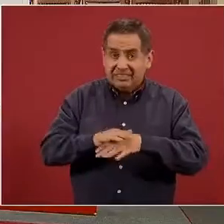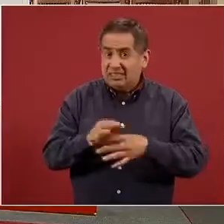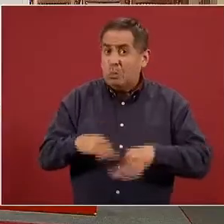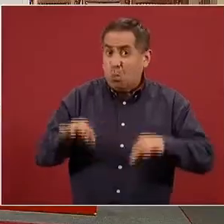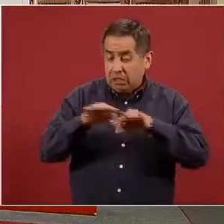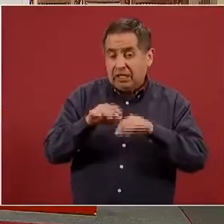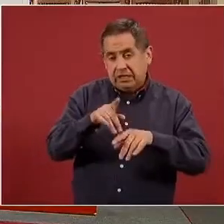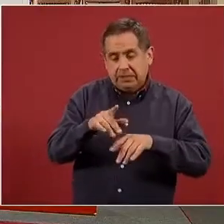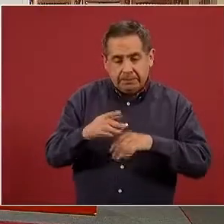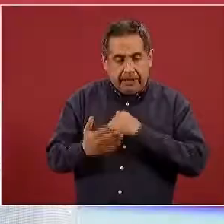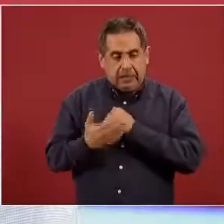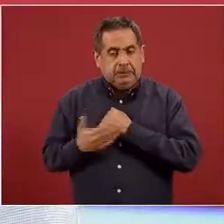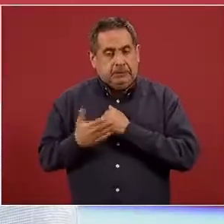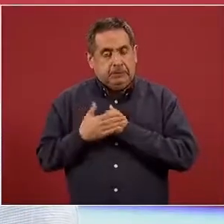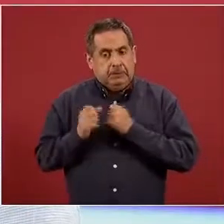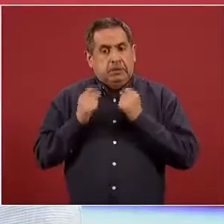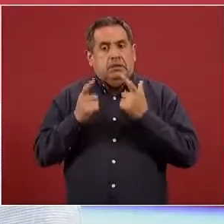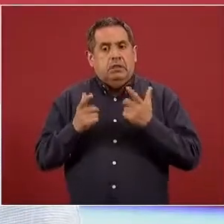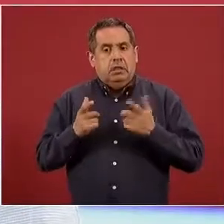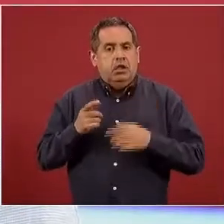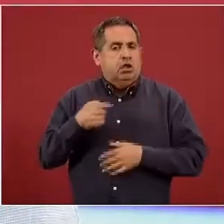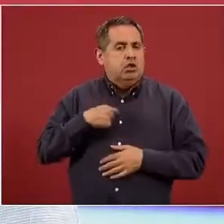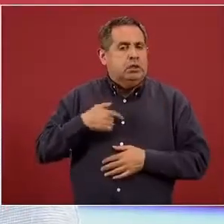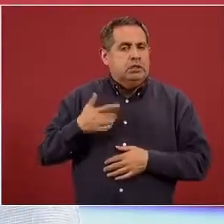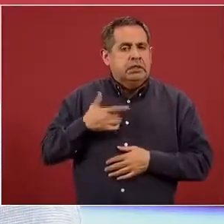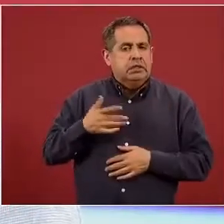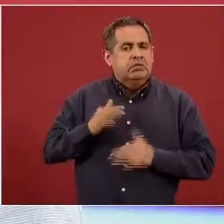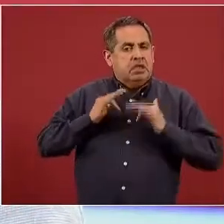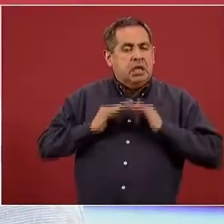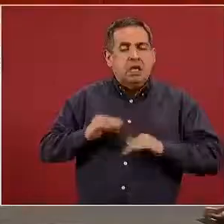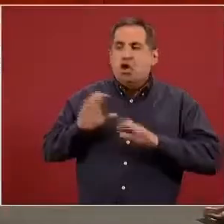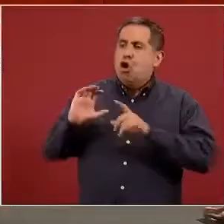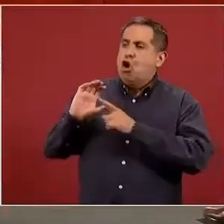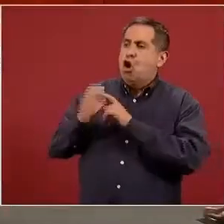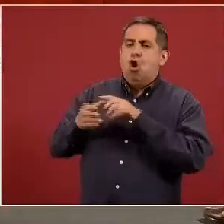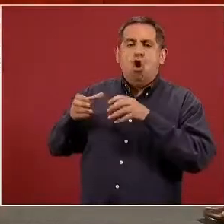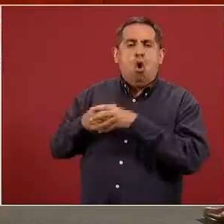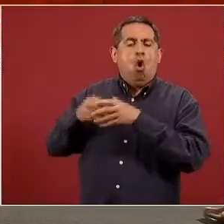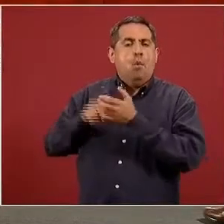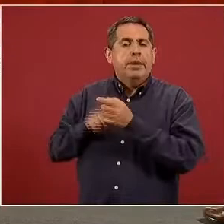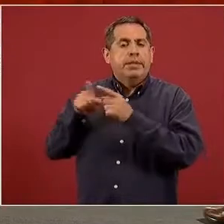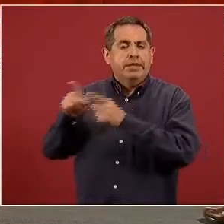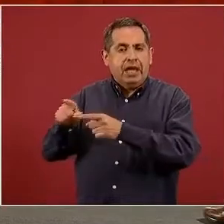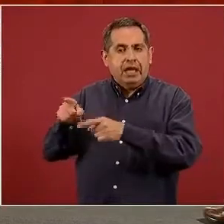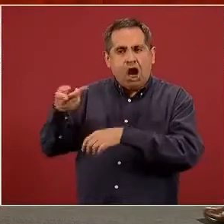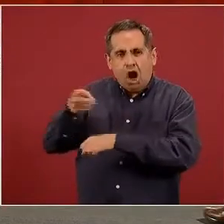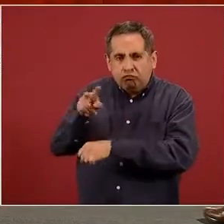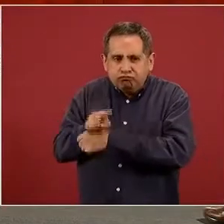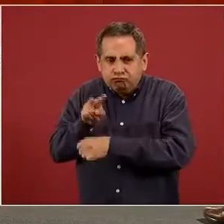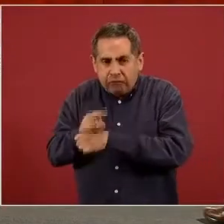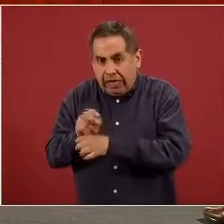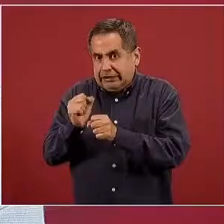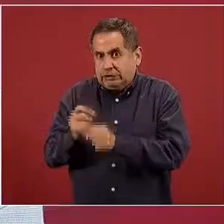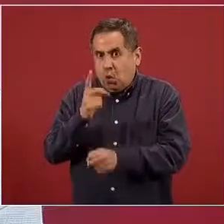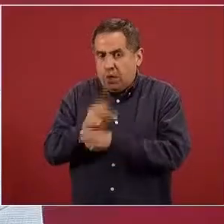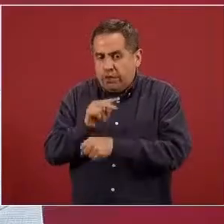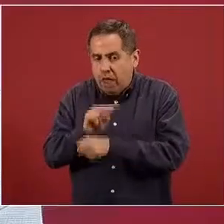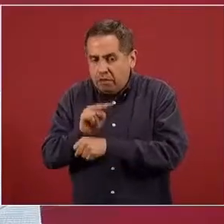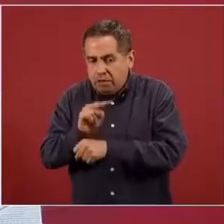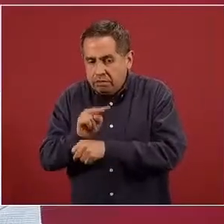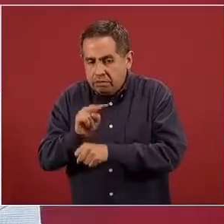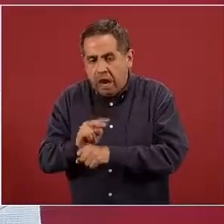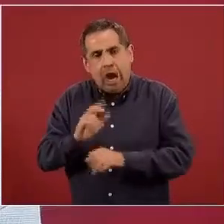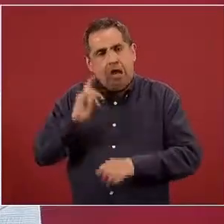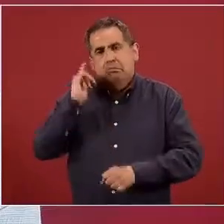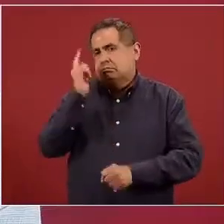a considerar y que estoy tranquilo de que el Comité de Monitoreo, Seguridad y Monitoreo de Datos